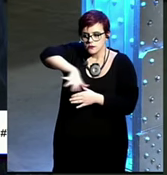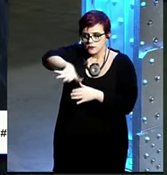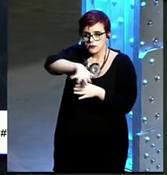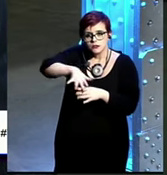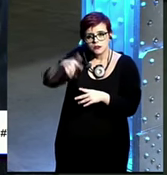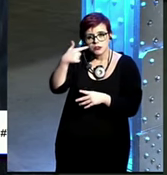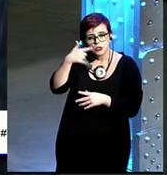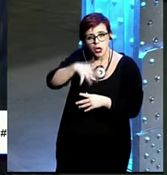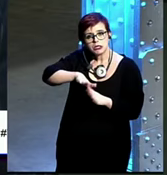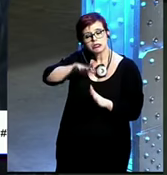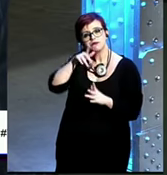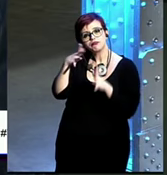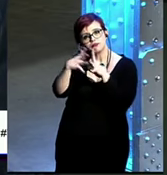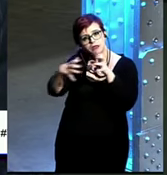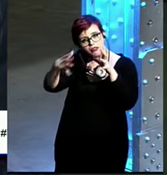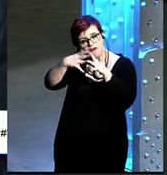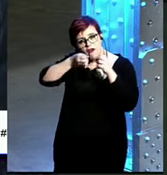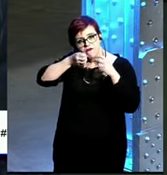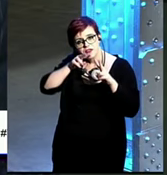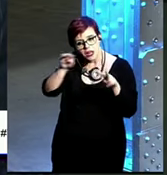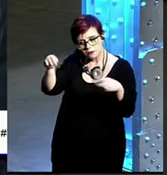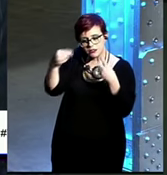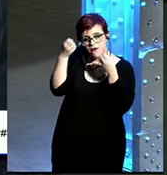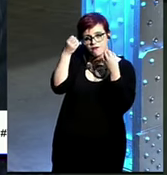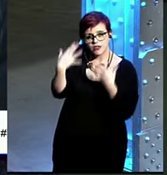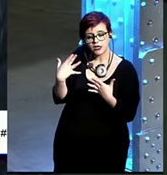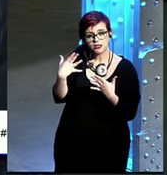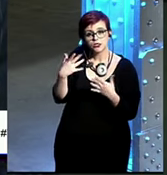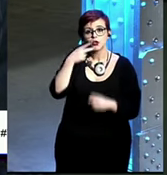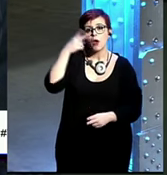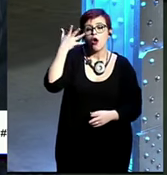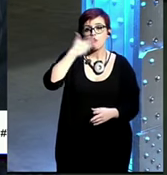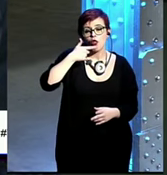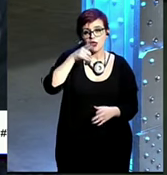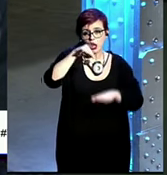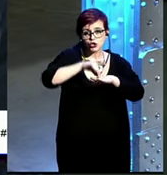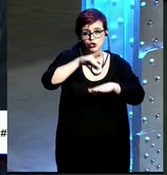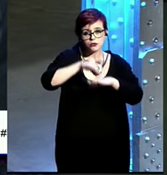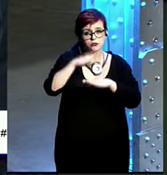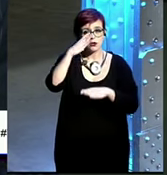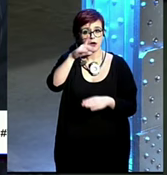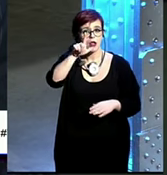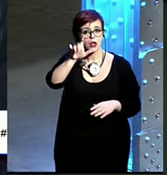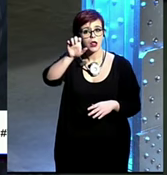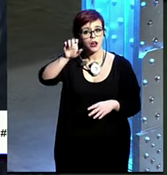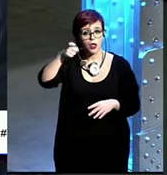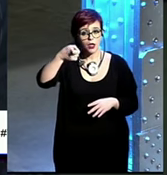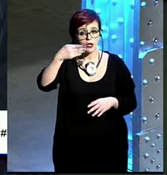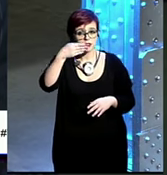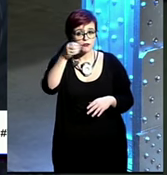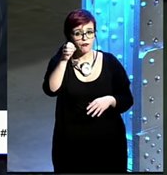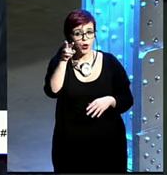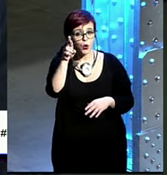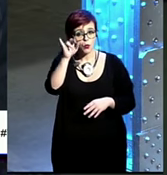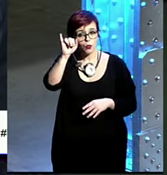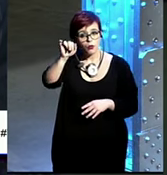trataban bien y me consideraban bien. Conocí al Dr. Klexburn y me dio un diagnóstico. Y